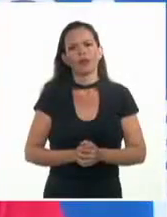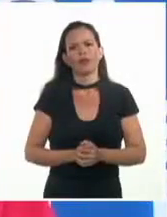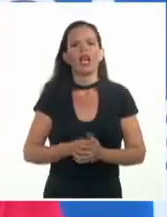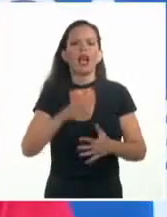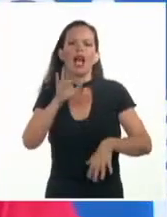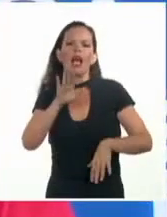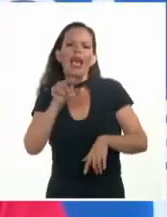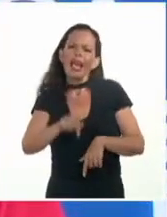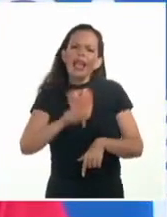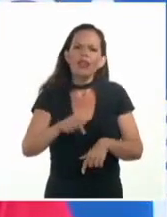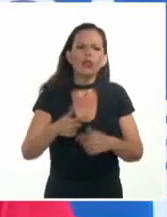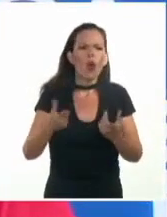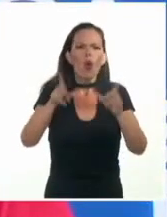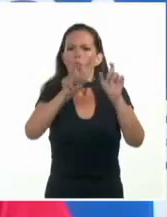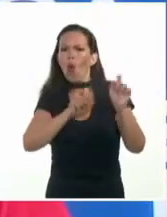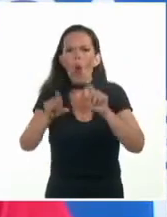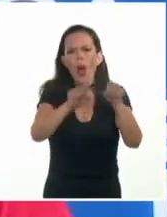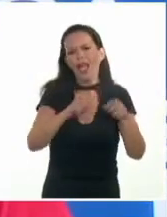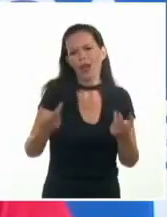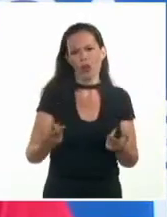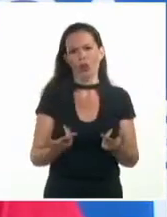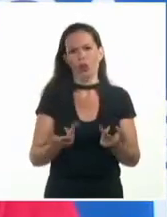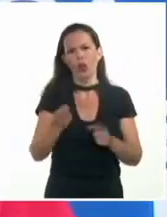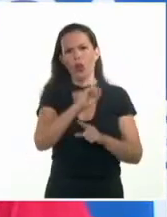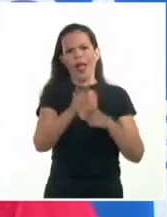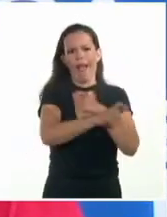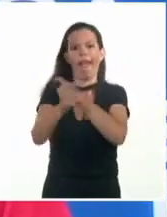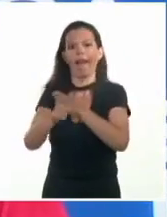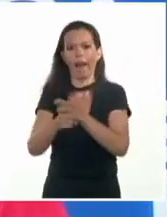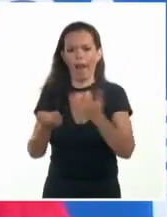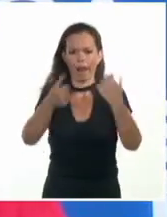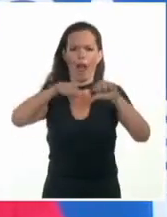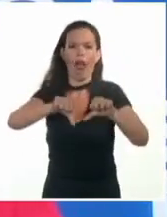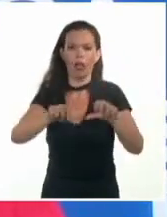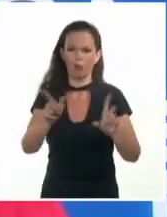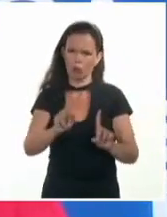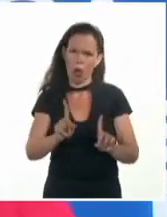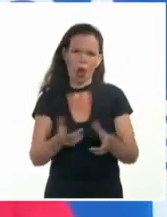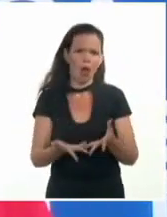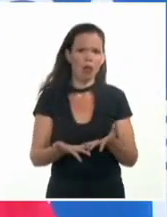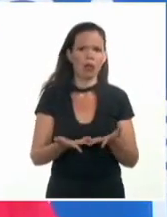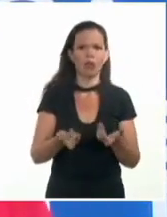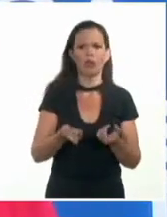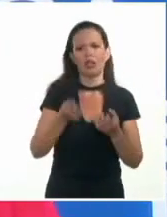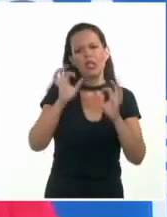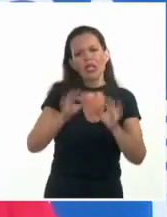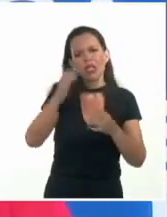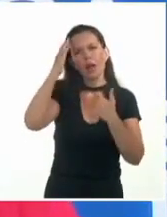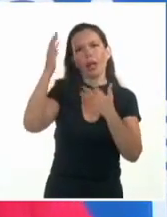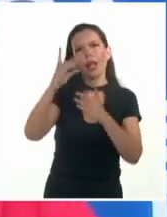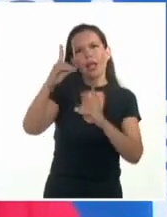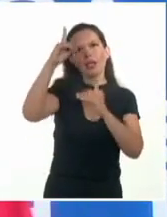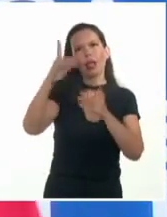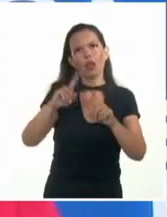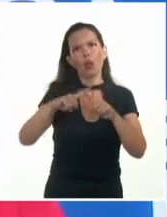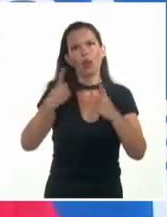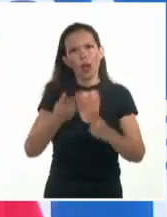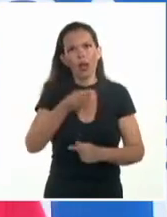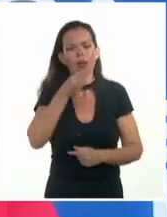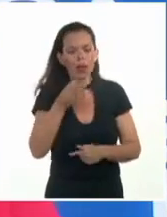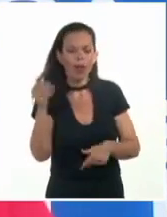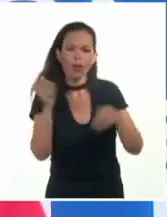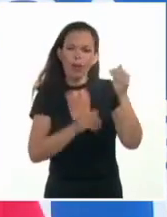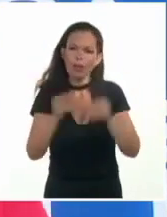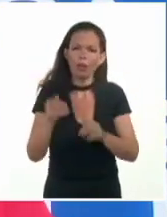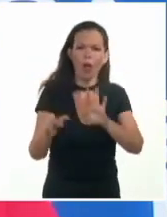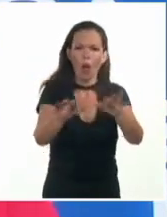lo disfrutas, cuando tú le das gracias a Dios por jugar este deporte, lo que te da la vida, entonces tú disfruta ese juego, creo